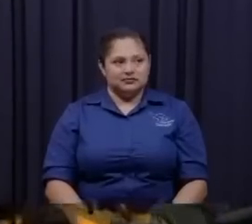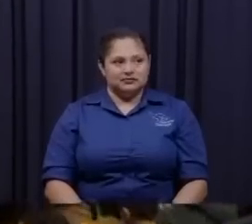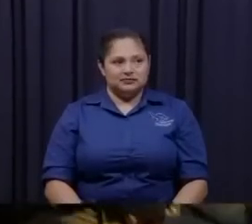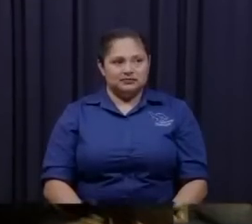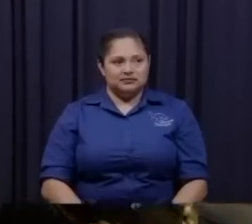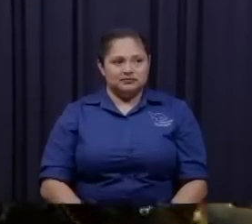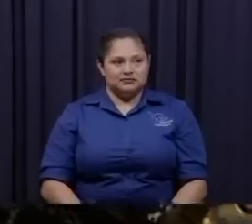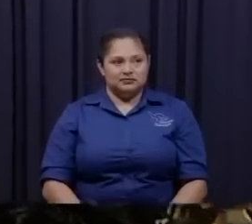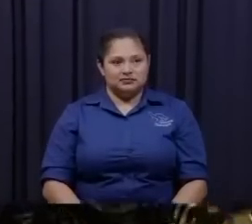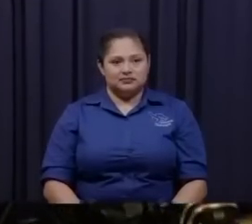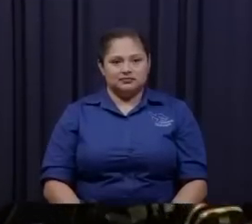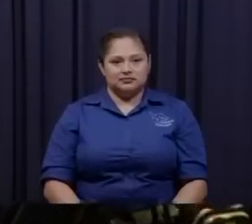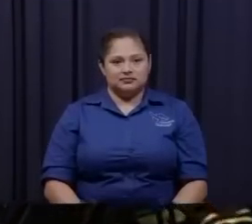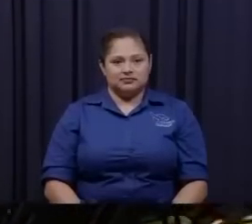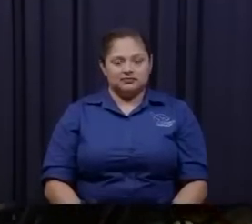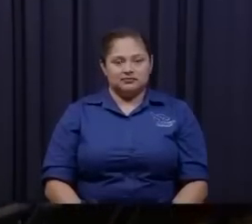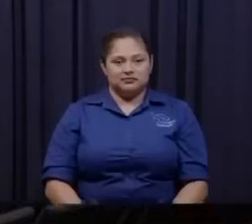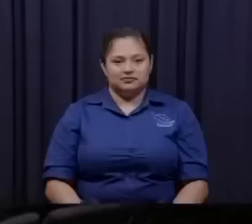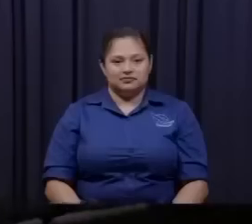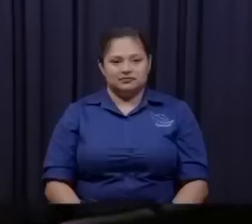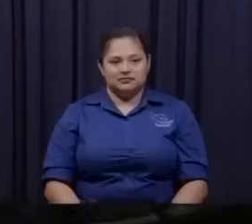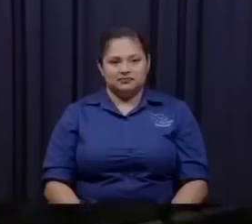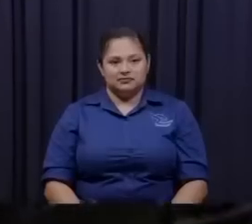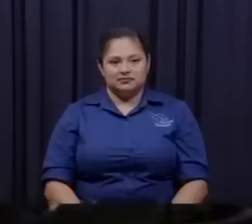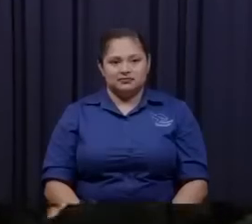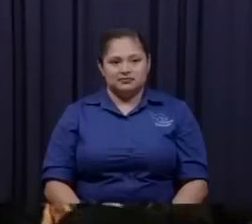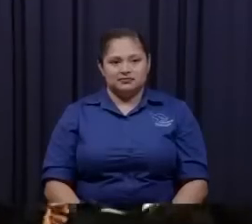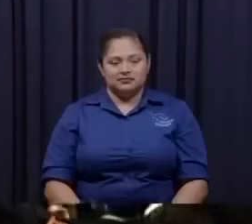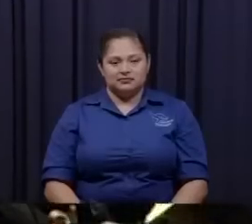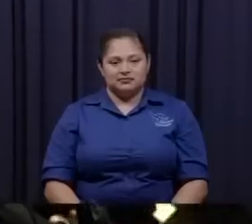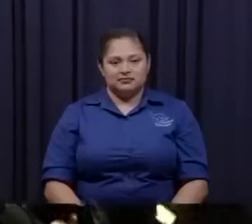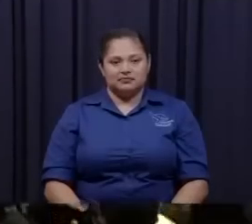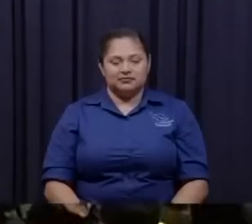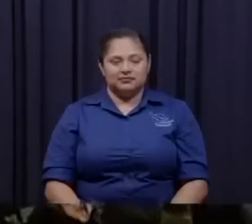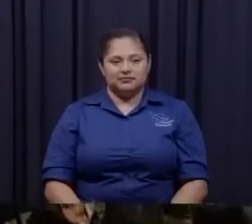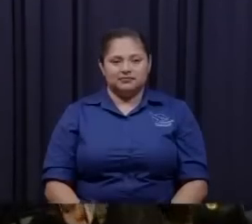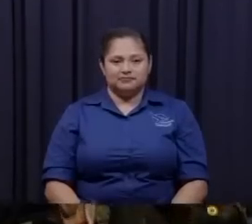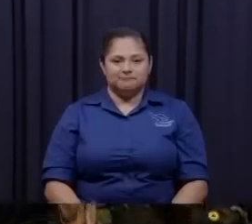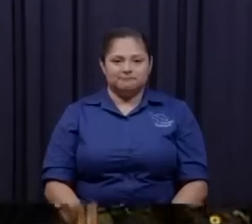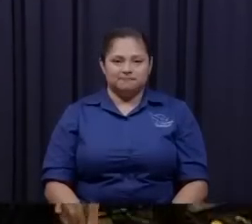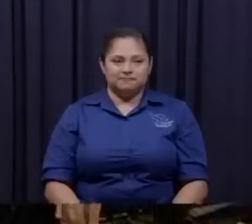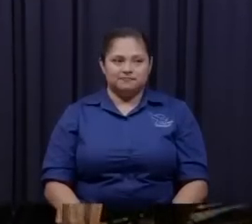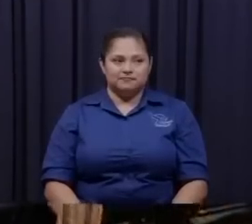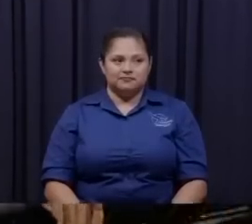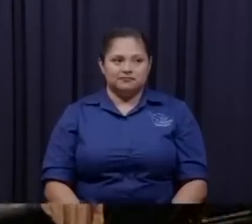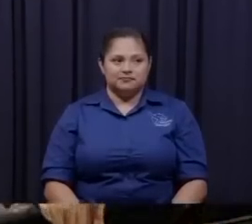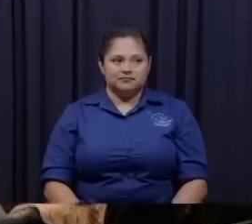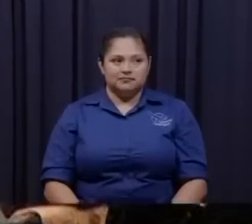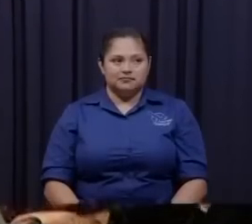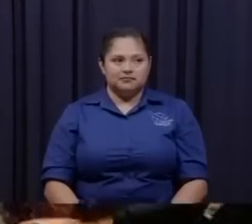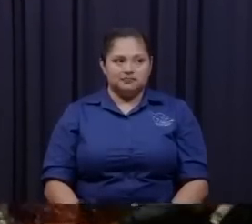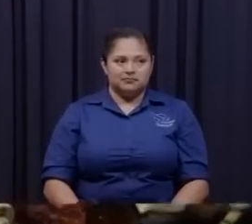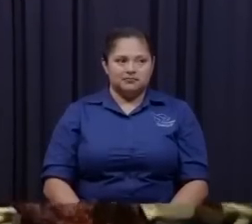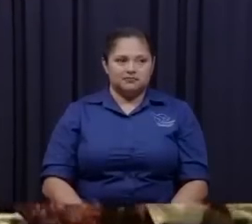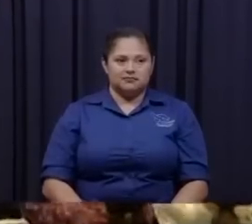de esos árbitros que le añaden partido al Real Madrid para que empaten. Ay, perdón. Ay,